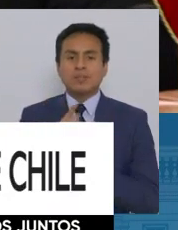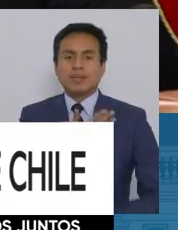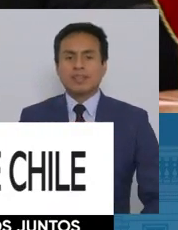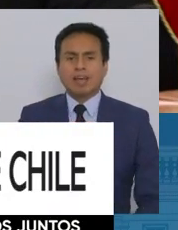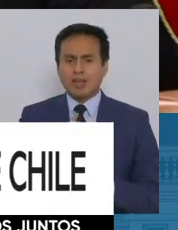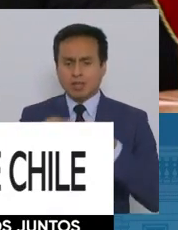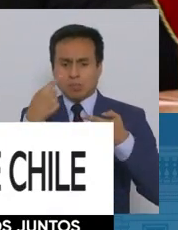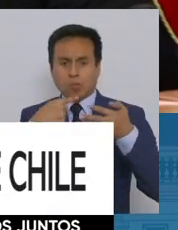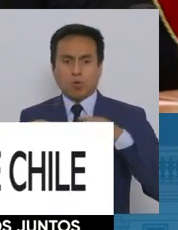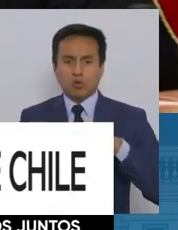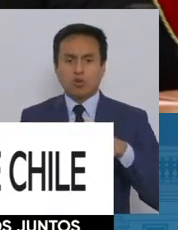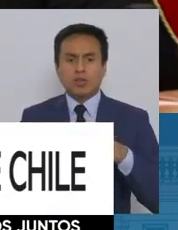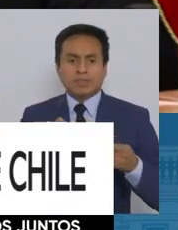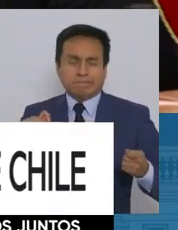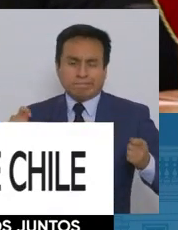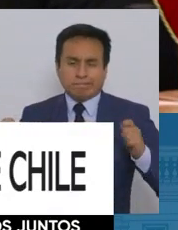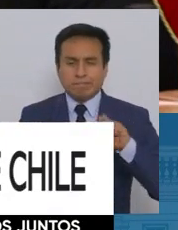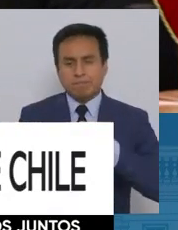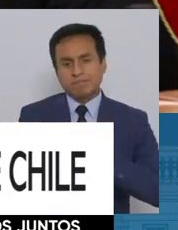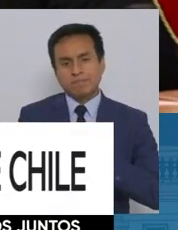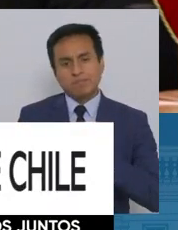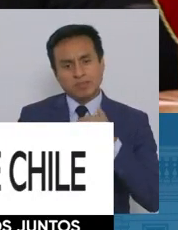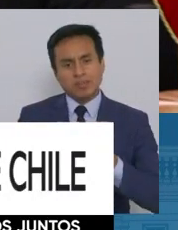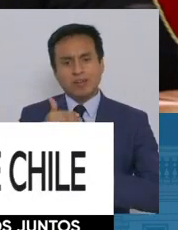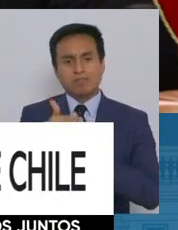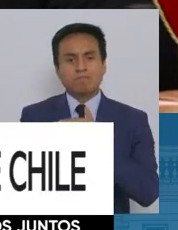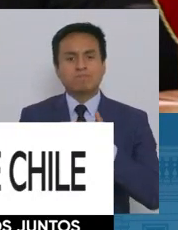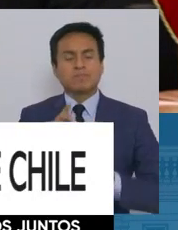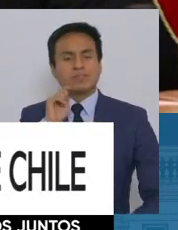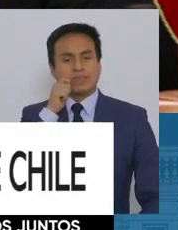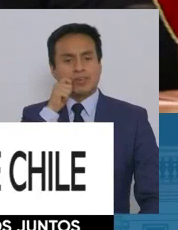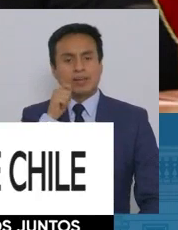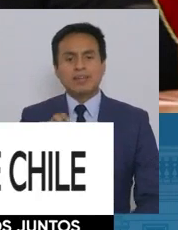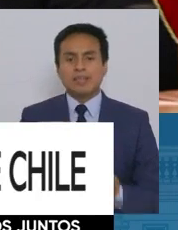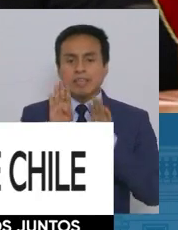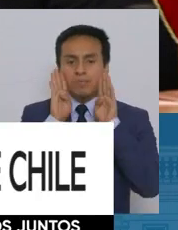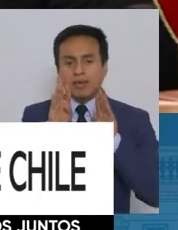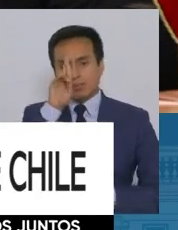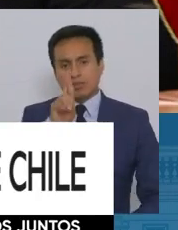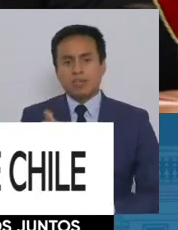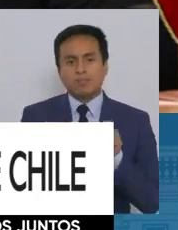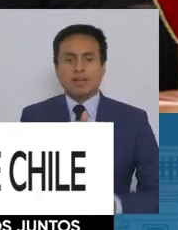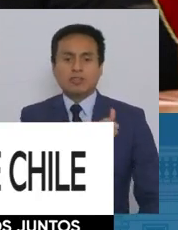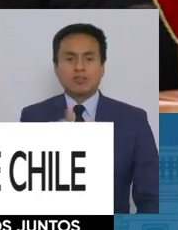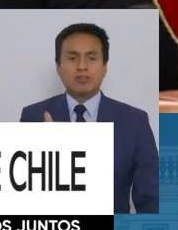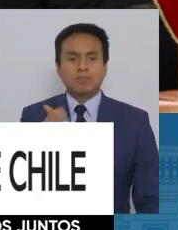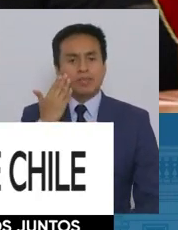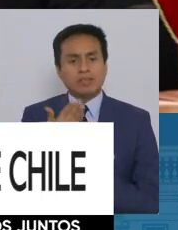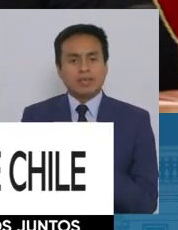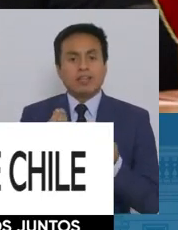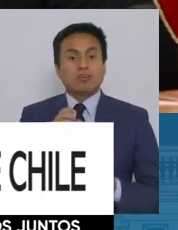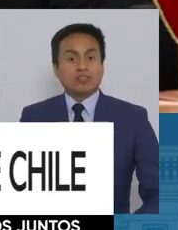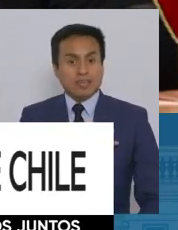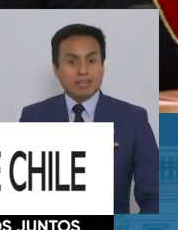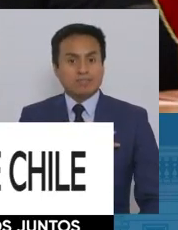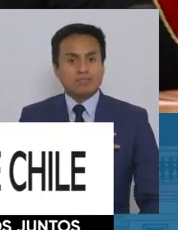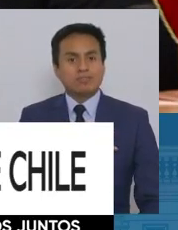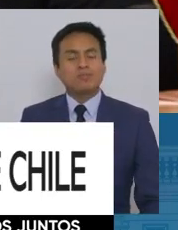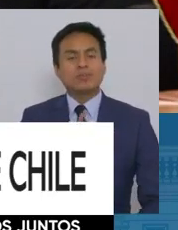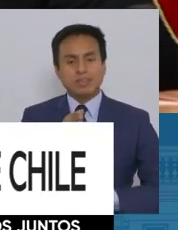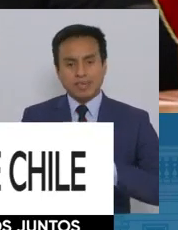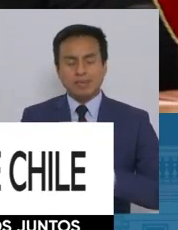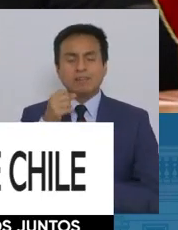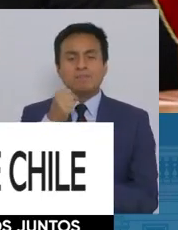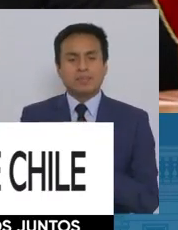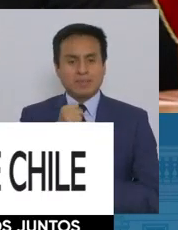mucho que hacer en este proceso de transición, que sea de manera limpia, respetuosa para todos y por el bienestar de los chilenos. Así que ahí voy a estar